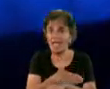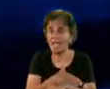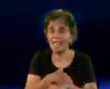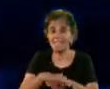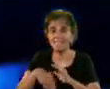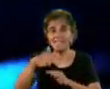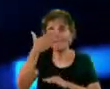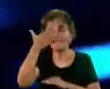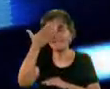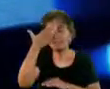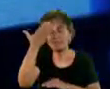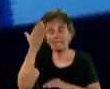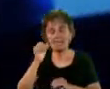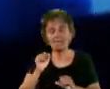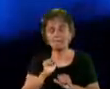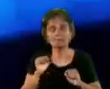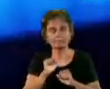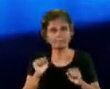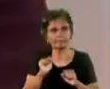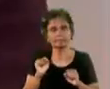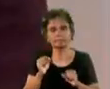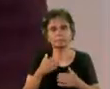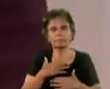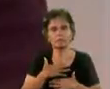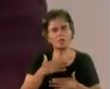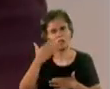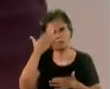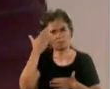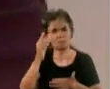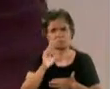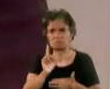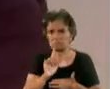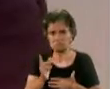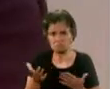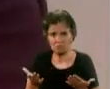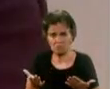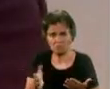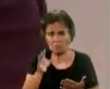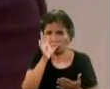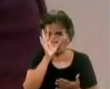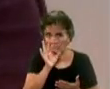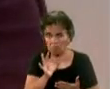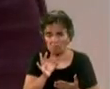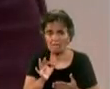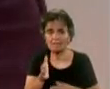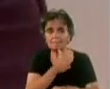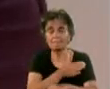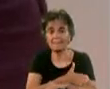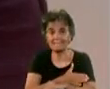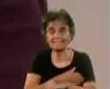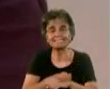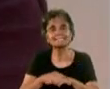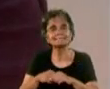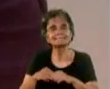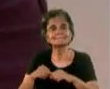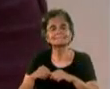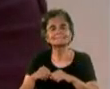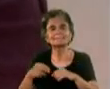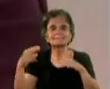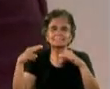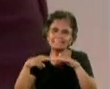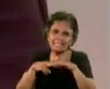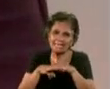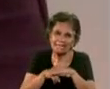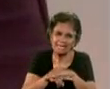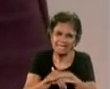hecho epilepsias anteriormente. Por eso está muy bien estudiado que toda la serie de estudios que le hicieron durante su internación